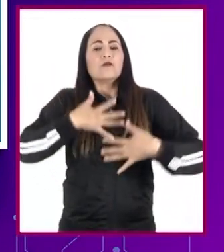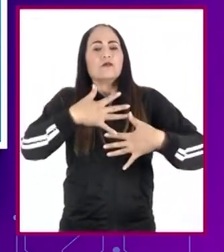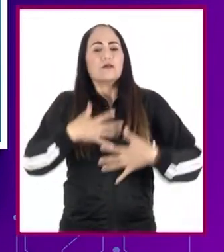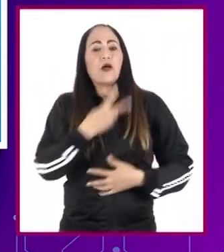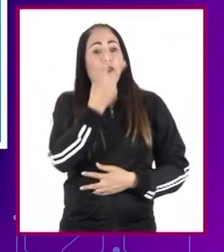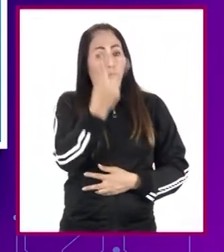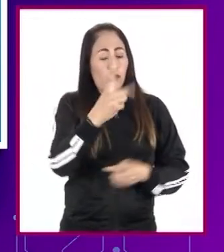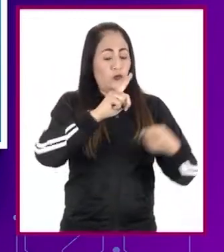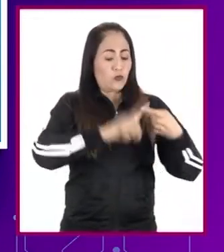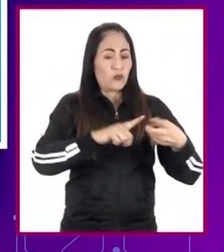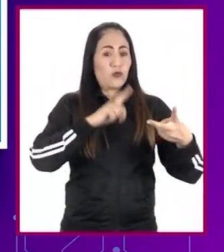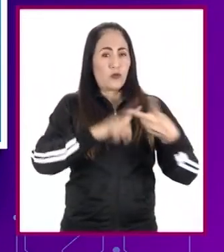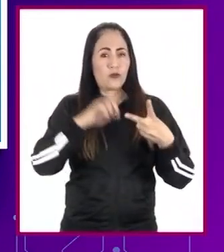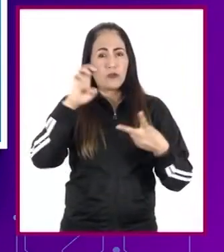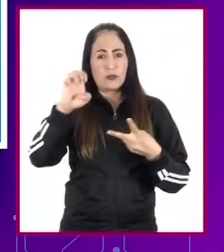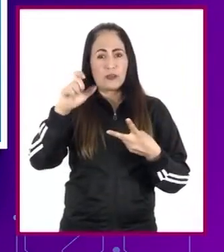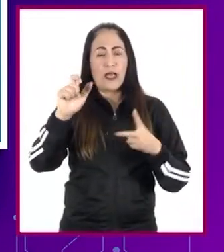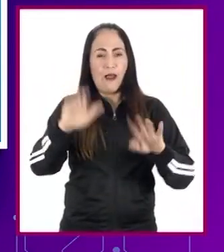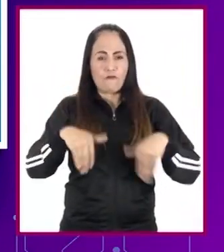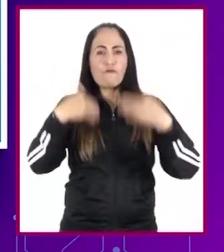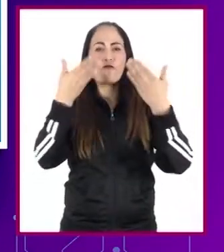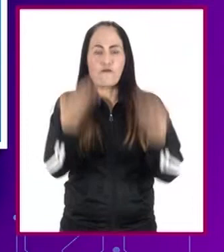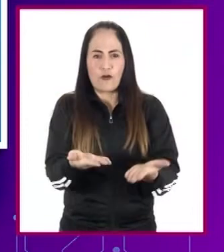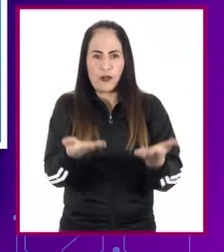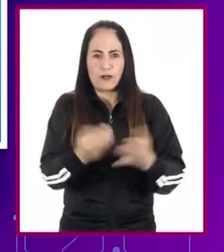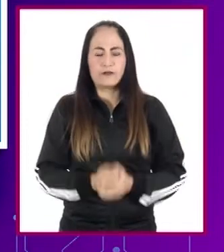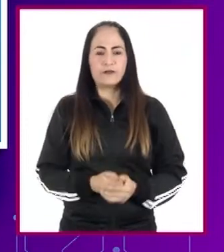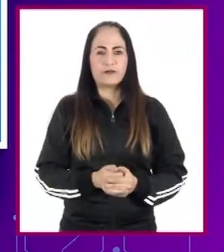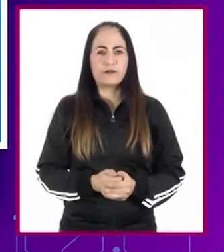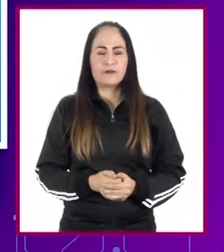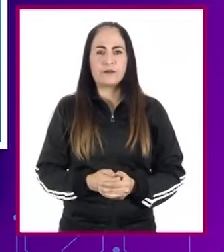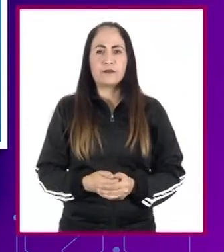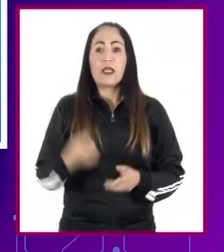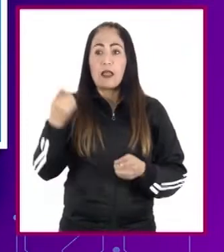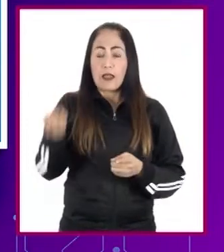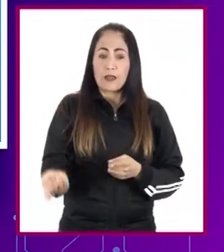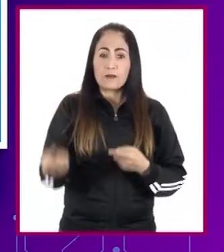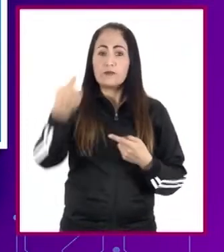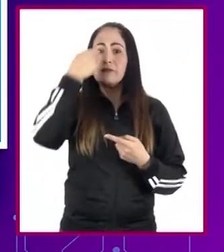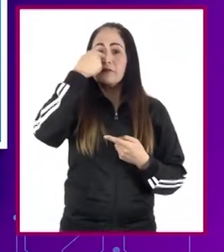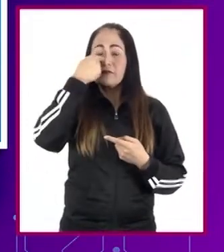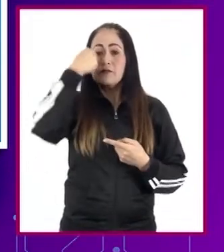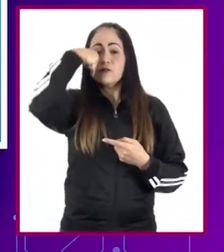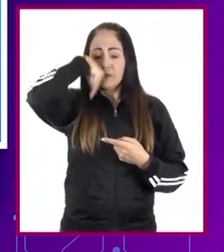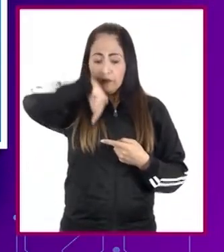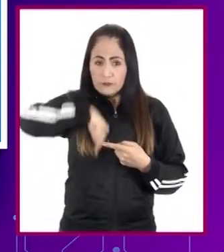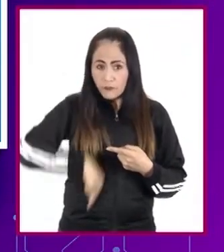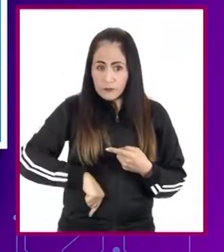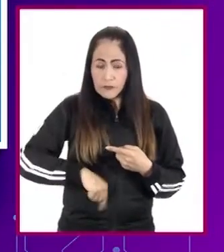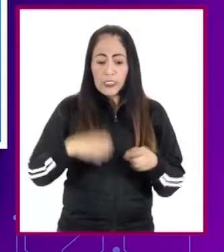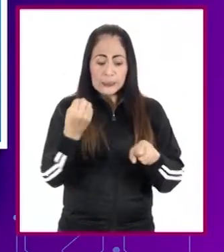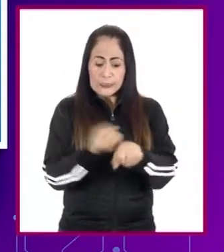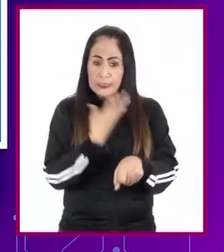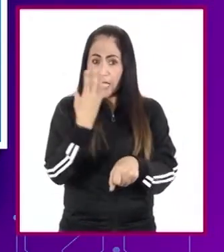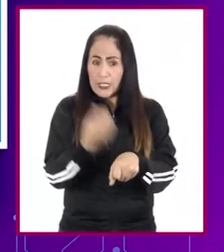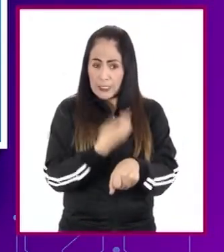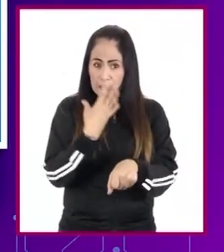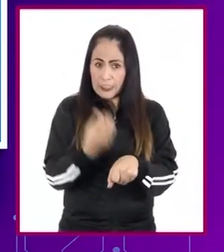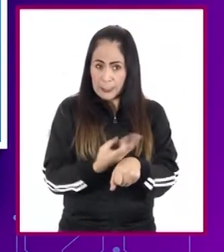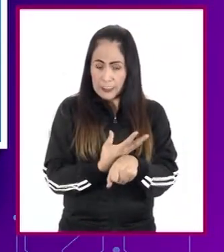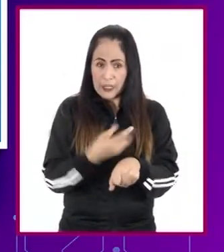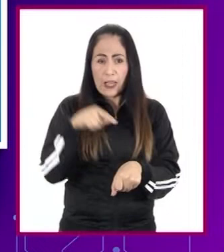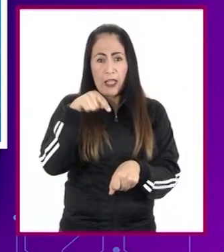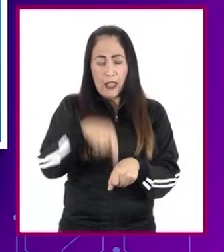la respiración externa, que es la entrada de oxígeno a los órganos respiratorios y de ahí a la sangre, donde tiene lugar un